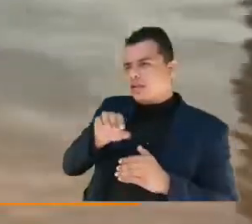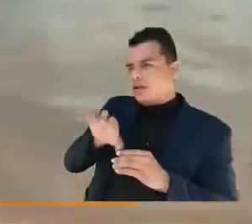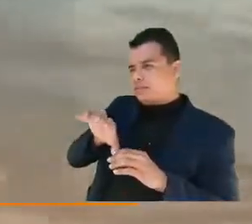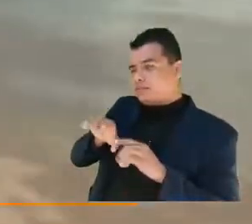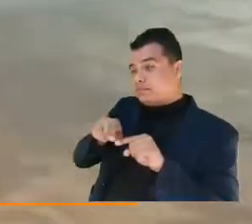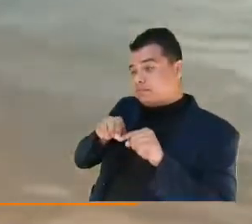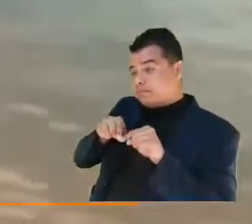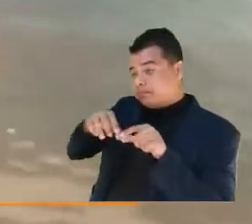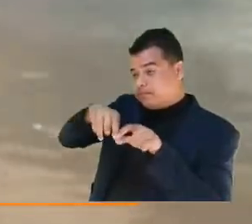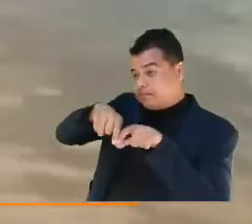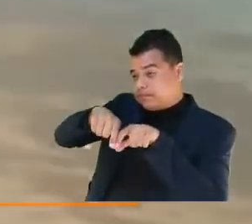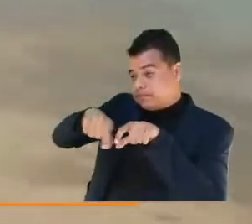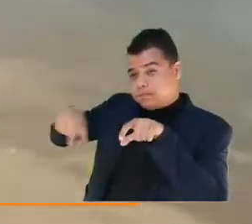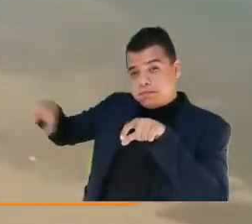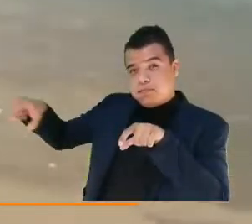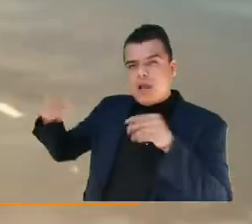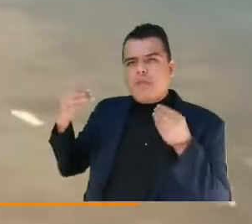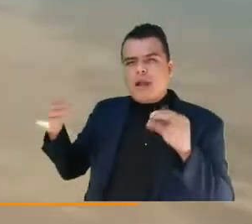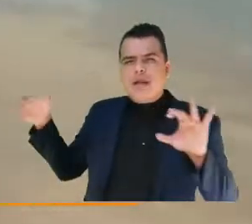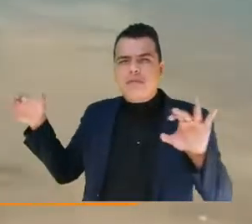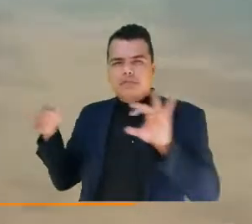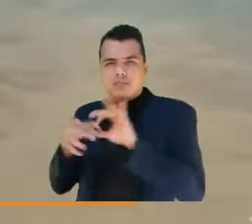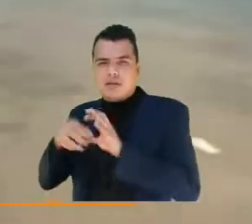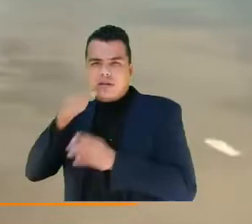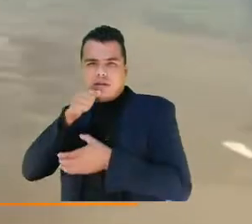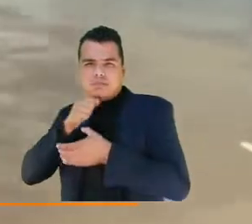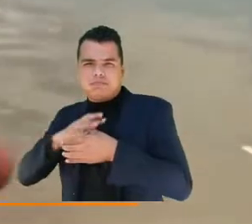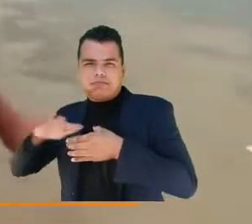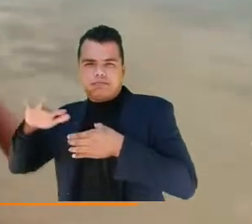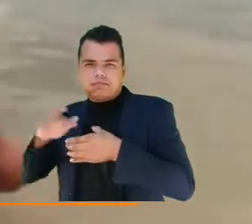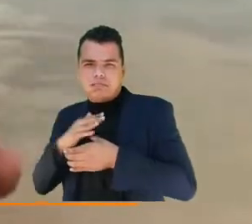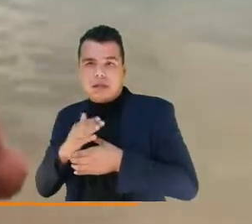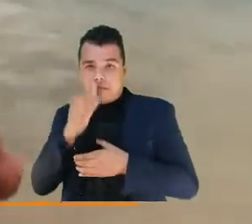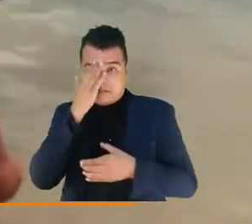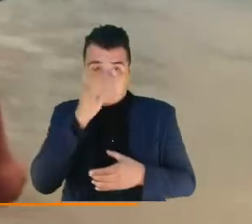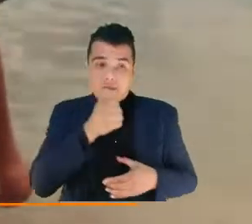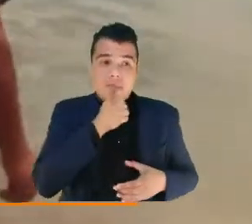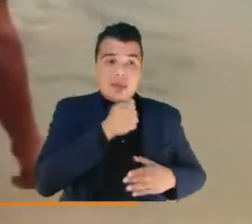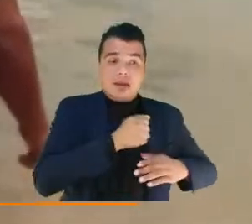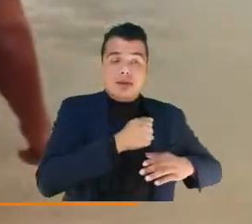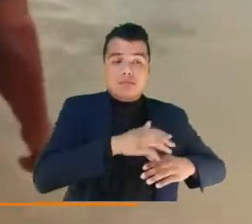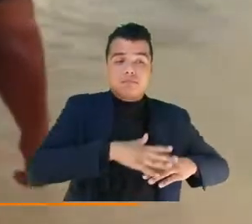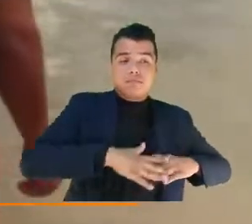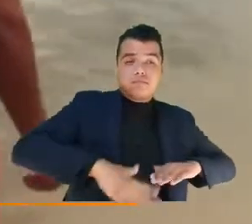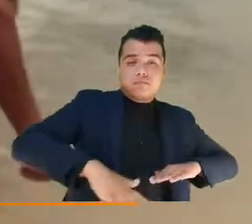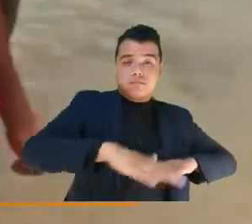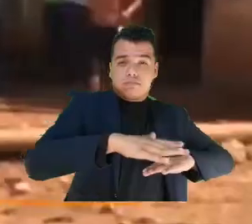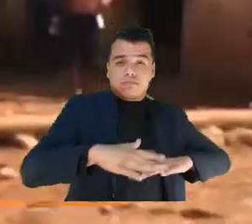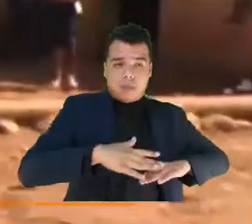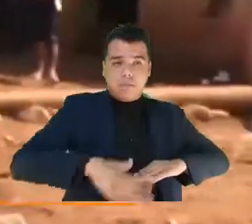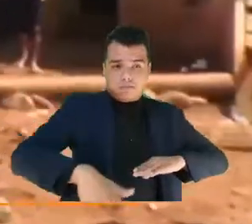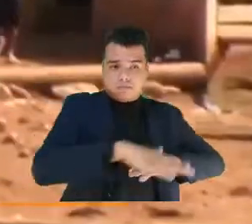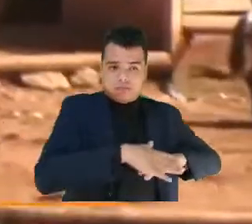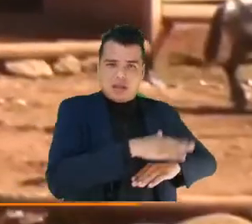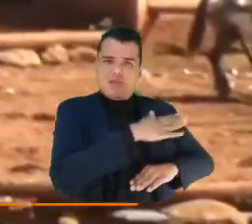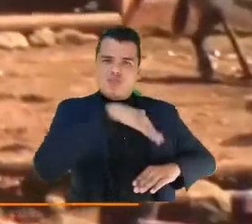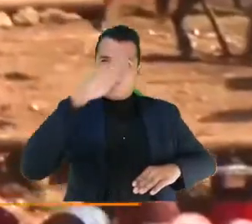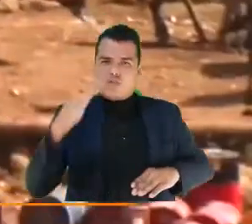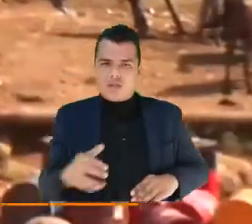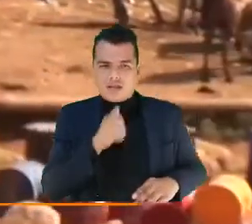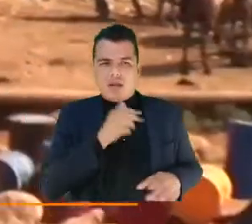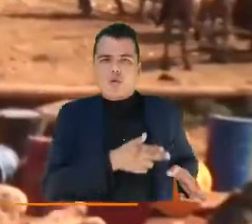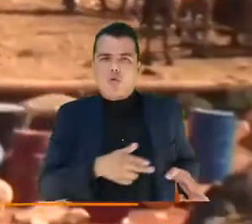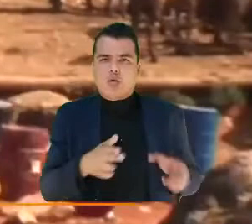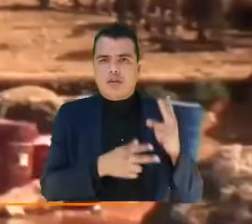agua cayera al otro lado del embalse. Porque mi territorio está rodeado por dos ríos, es una montaña, el